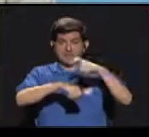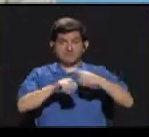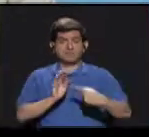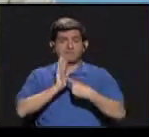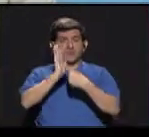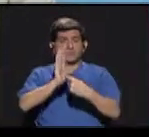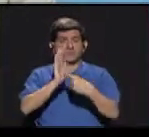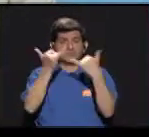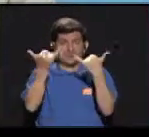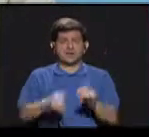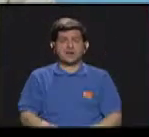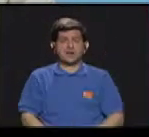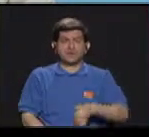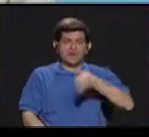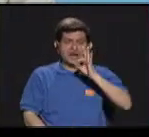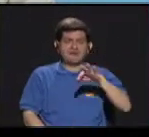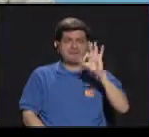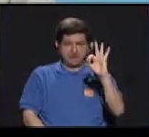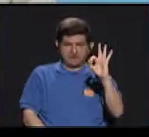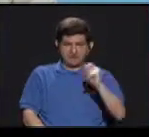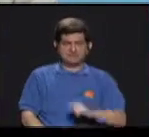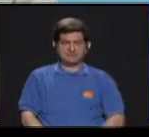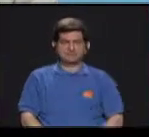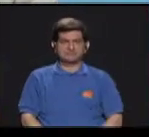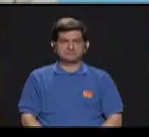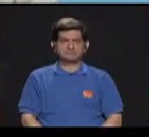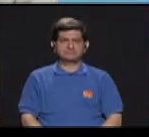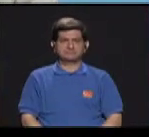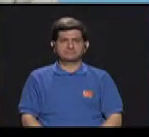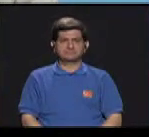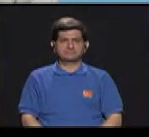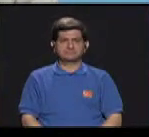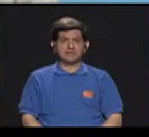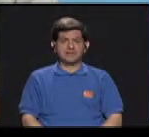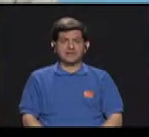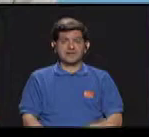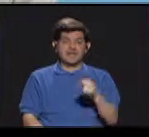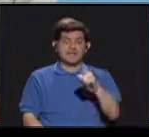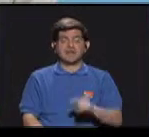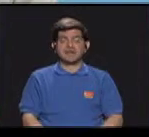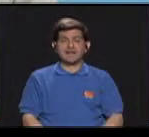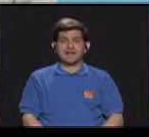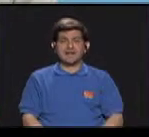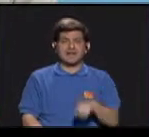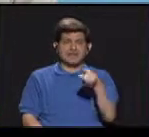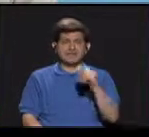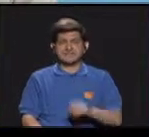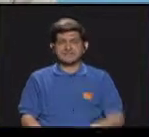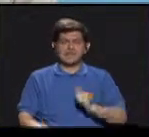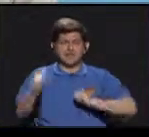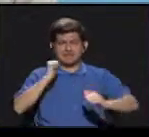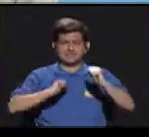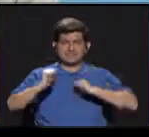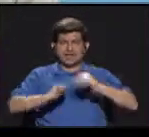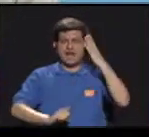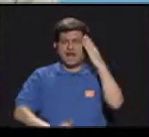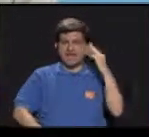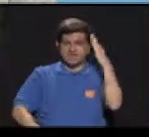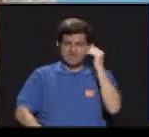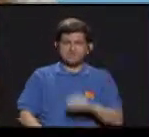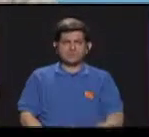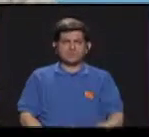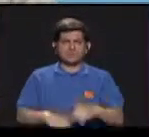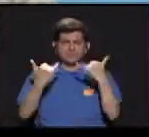escena que vamos a ver de Café Fortuna, de verdad, el teatro experimentado,